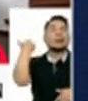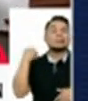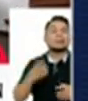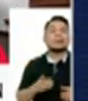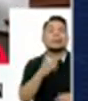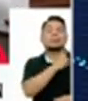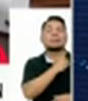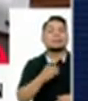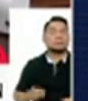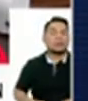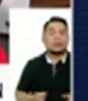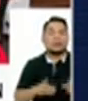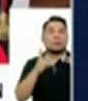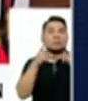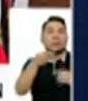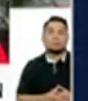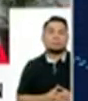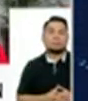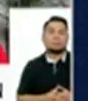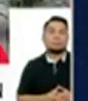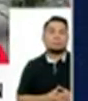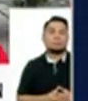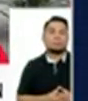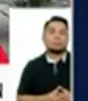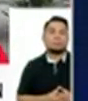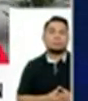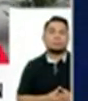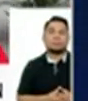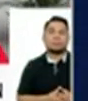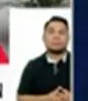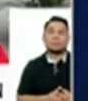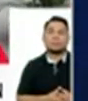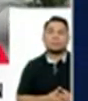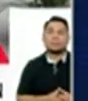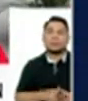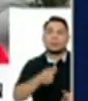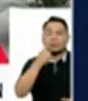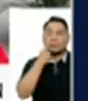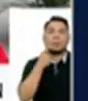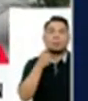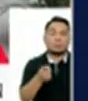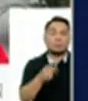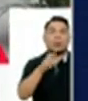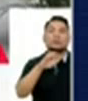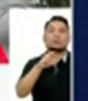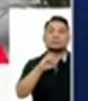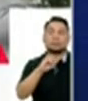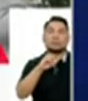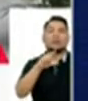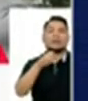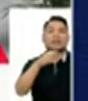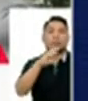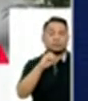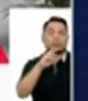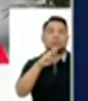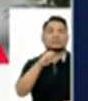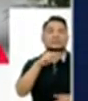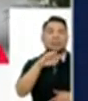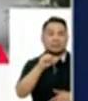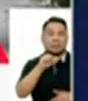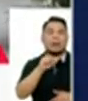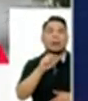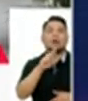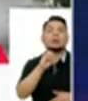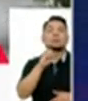7 días que el Ministerio de Educación esté sin cabeza, que la dirija Claudia. Y finalmente, el día de hoy, Rosendo